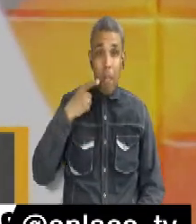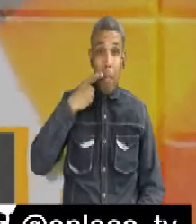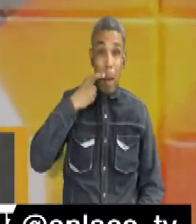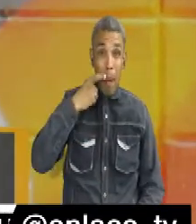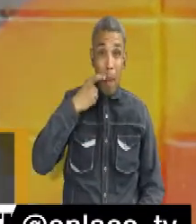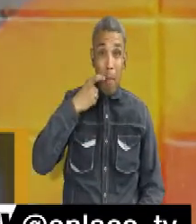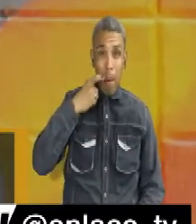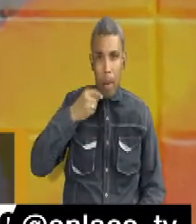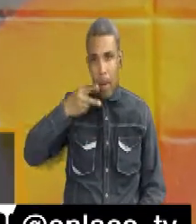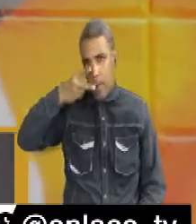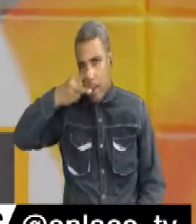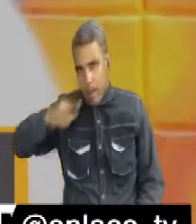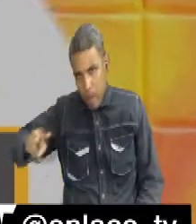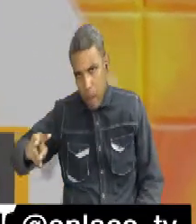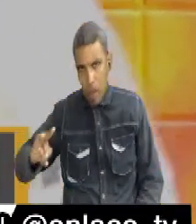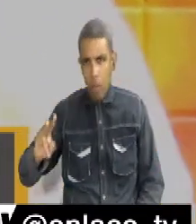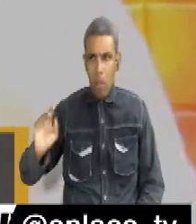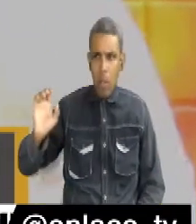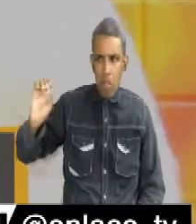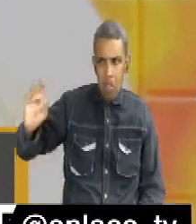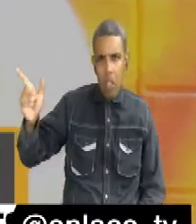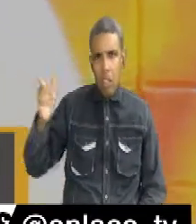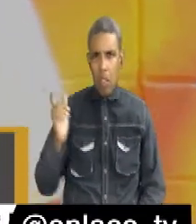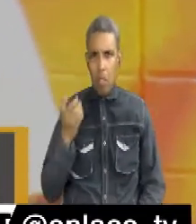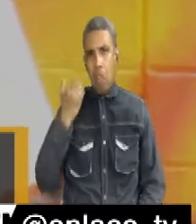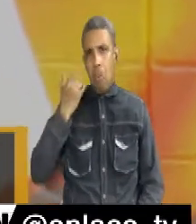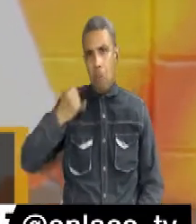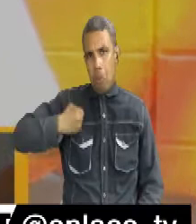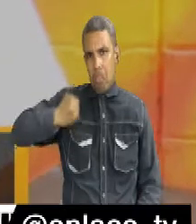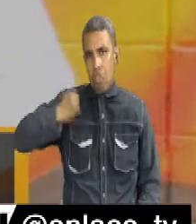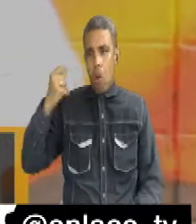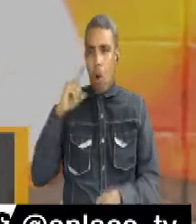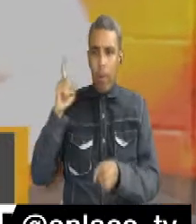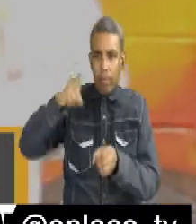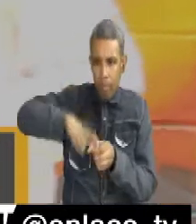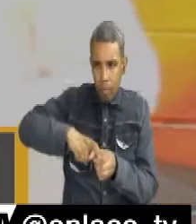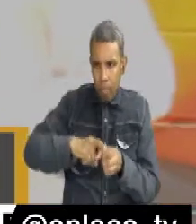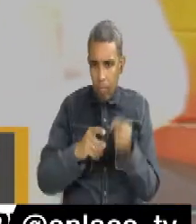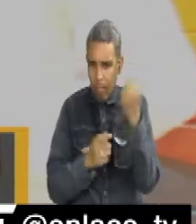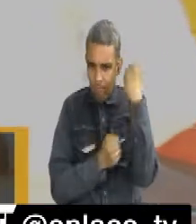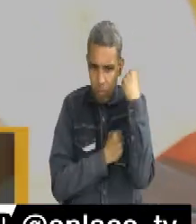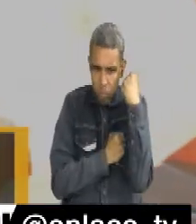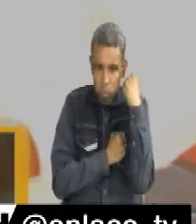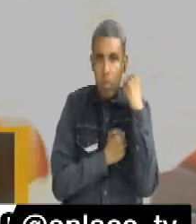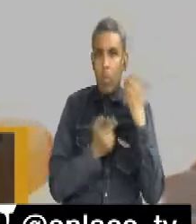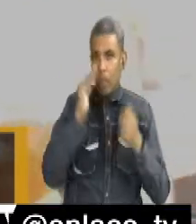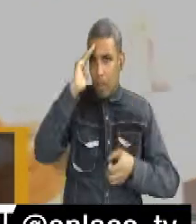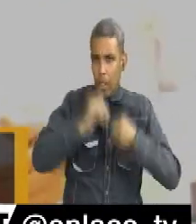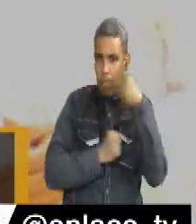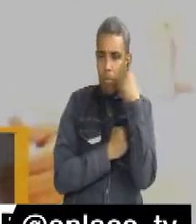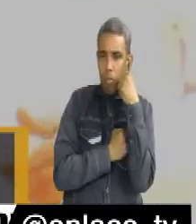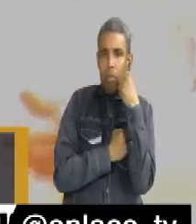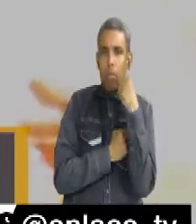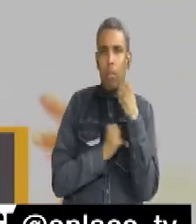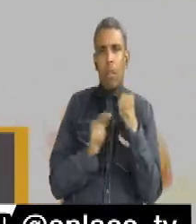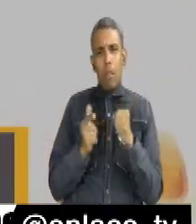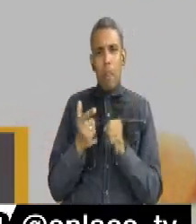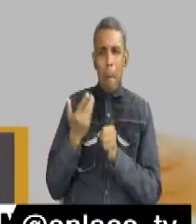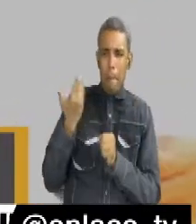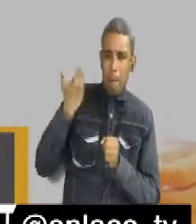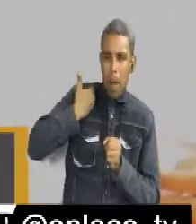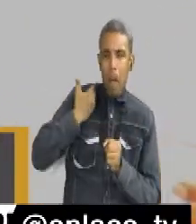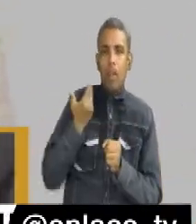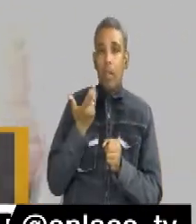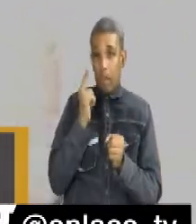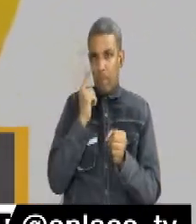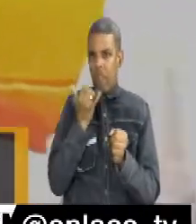en el Ejército Nacional. Con las buenas tardes, señor Rodríguez, ¿qué fue lo que ocurrió? Mire, los hechos acontecieron el día 1 de junio, siendo aproximadamente